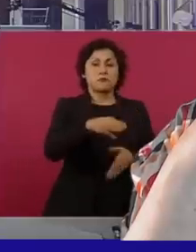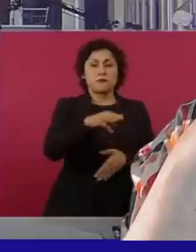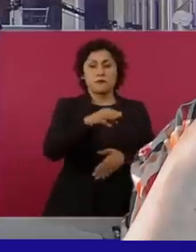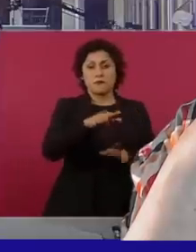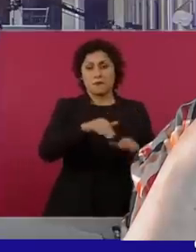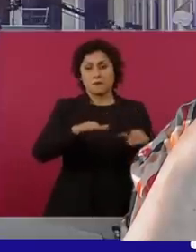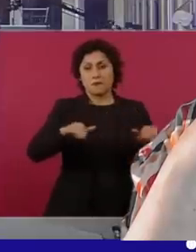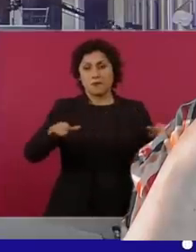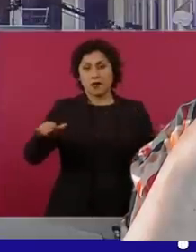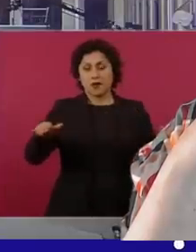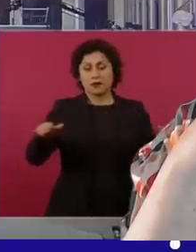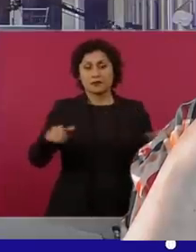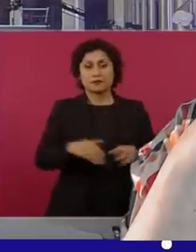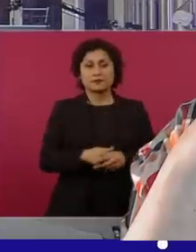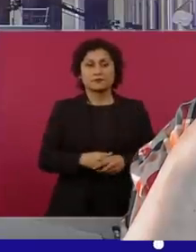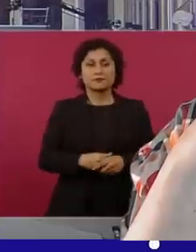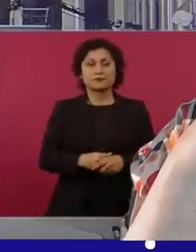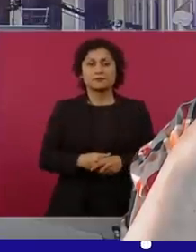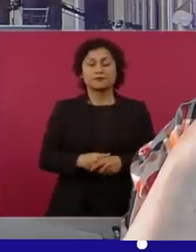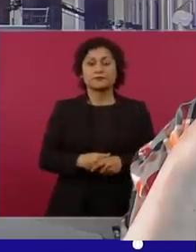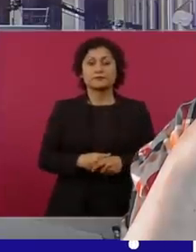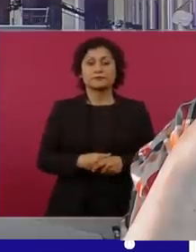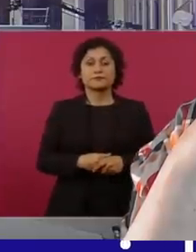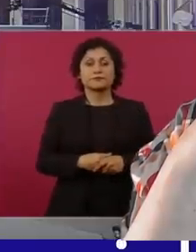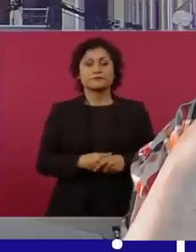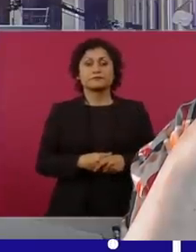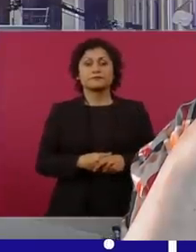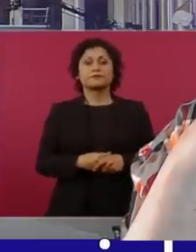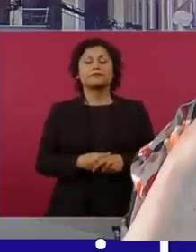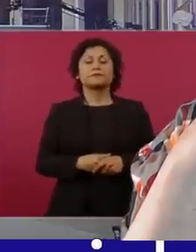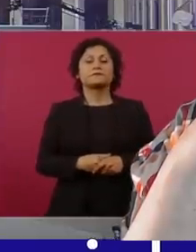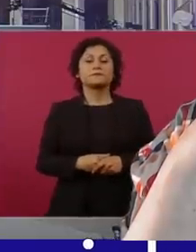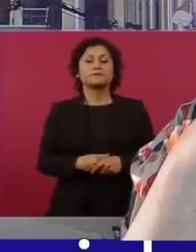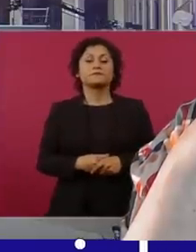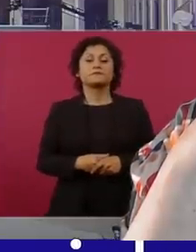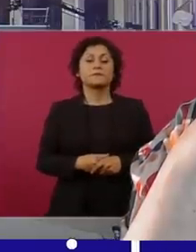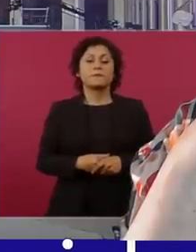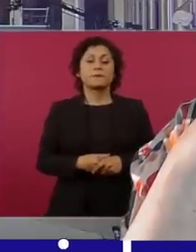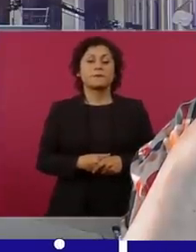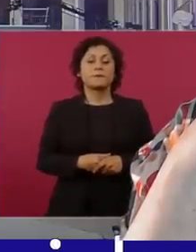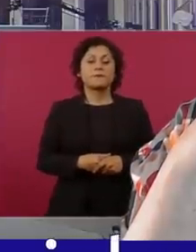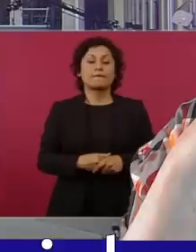a los límites, a lo que es el mar territorial